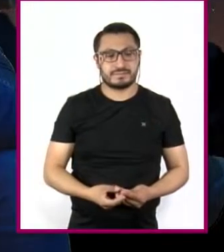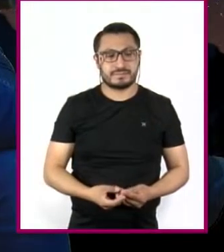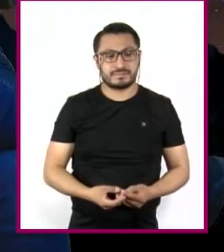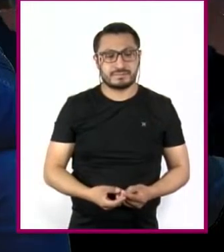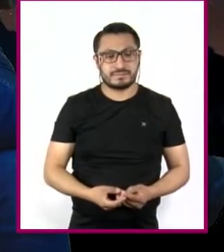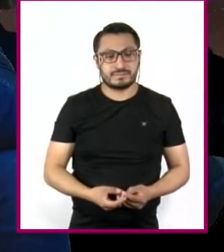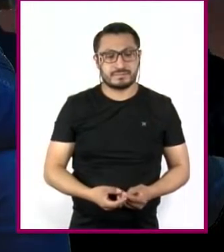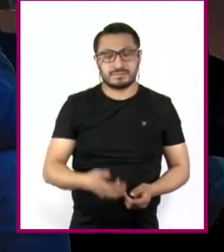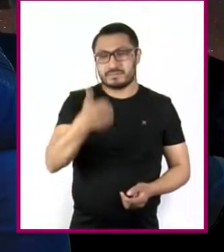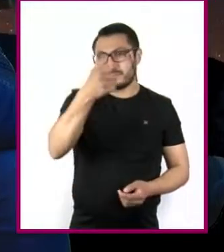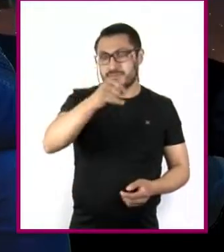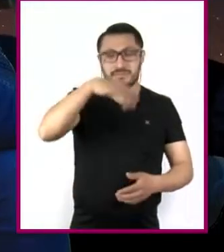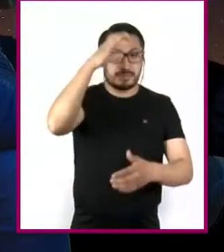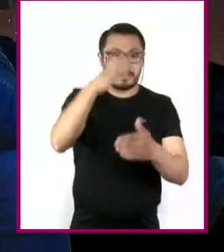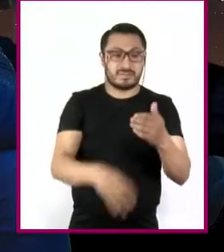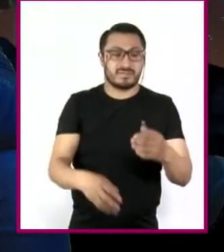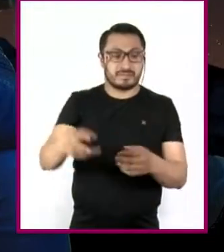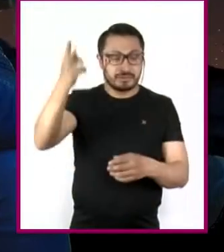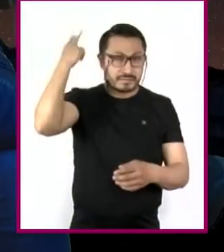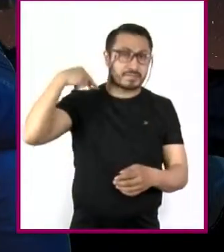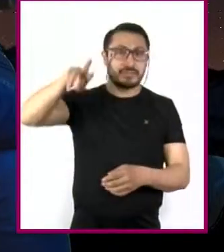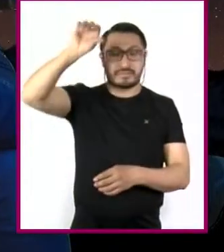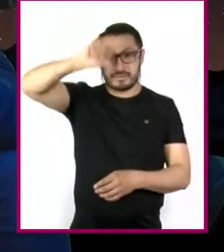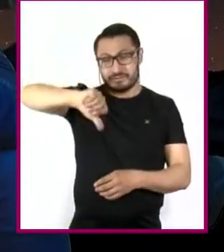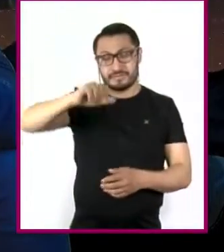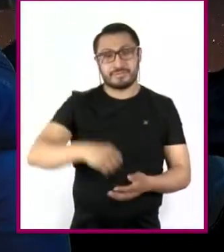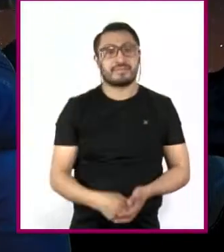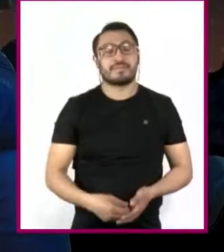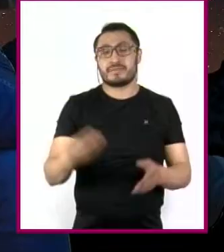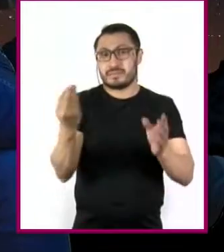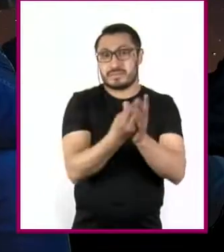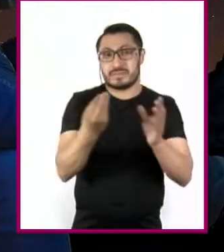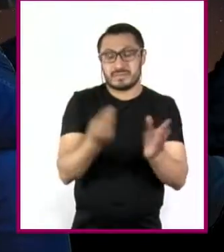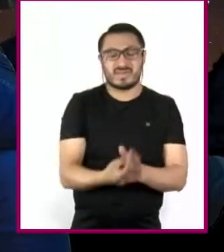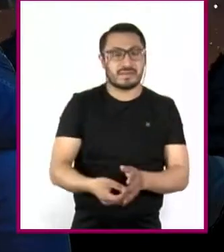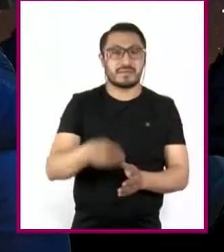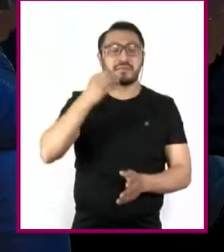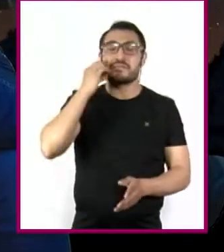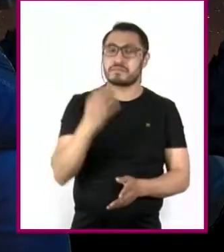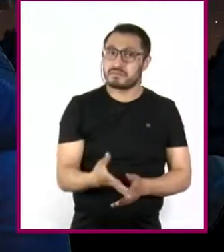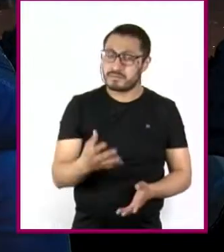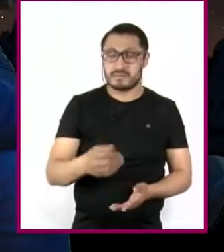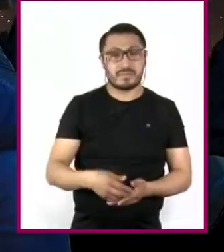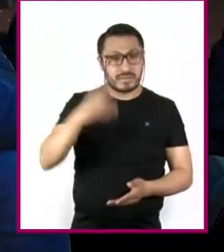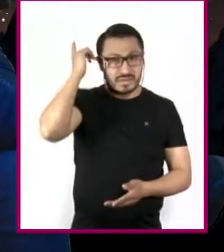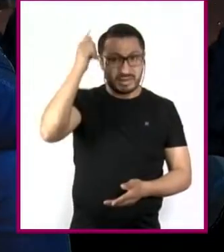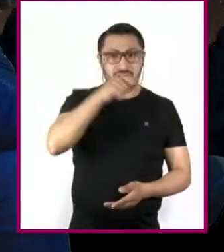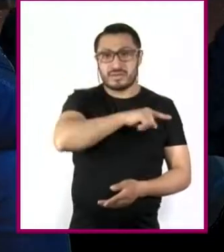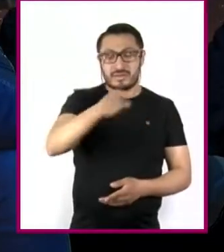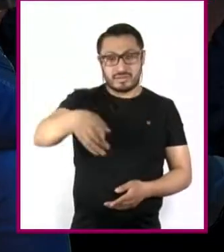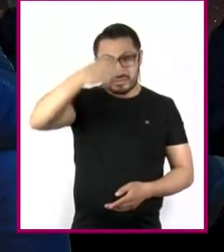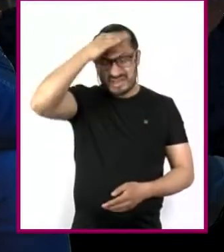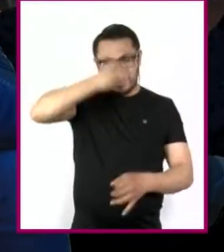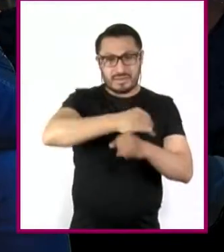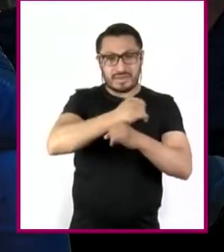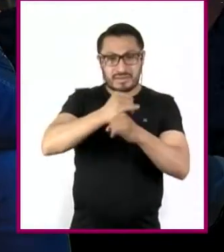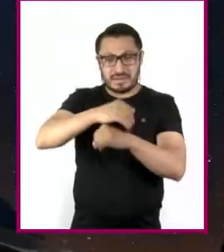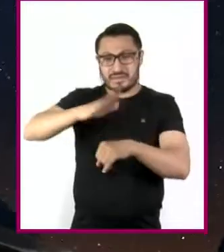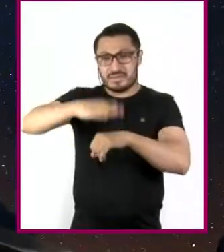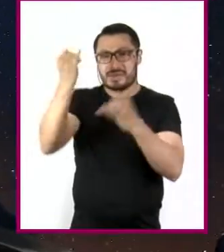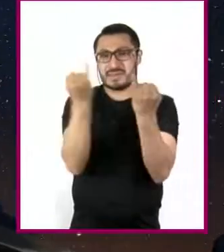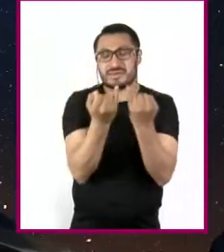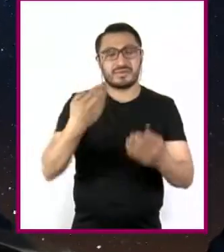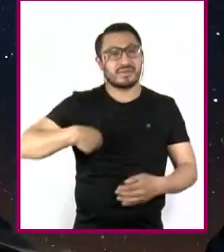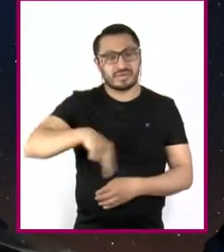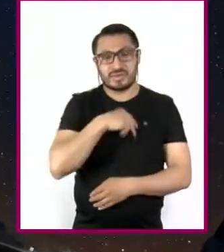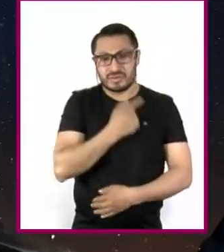Con esto concluimos nuestra aventura de hoy. Este programa estuvo padrísimo. Esperamos que lo hayan disfrutado tanto como nosotros.